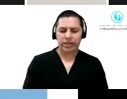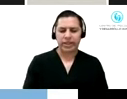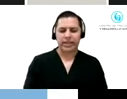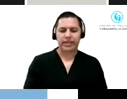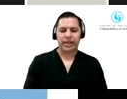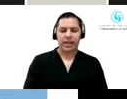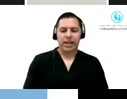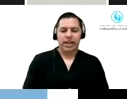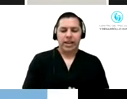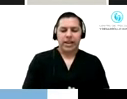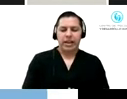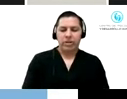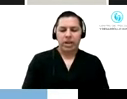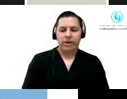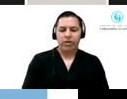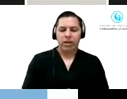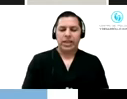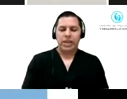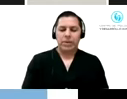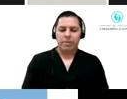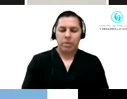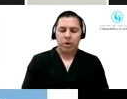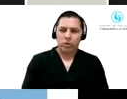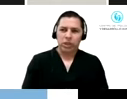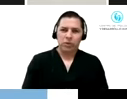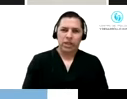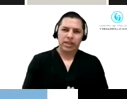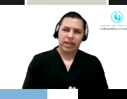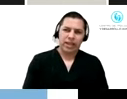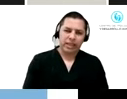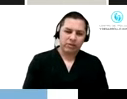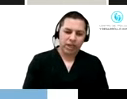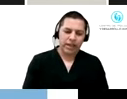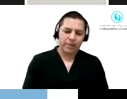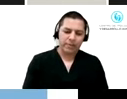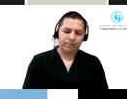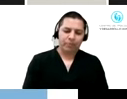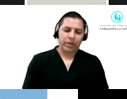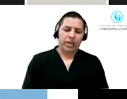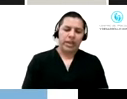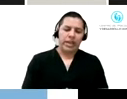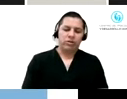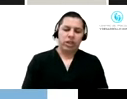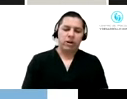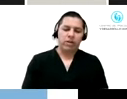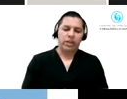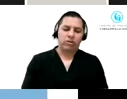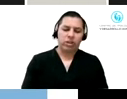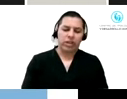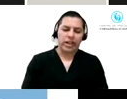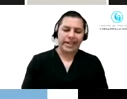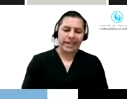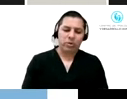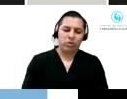nos enseña es que hay un trabajo que se le llama productivo, que es el que genera un salario, y hay un trabajo que